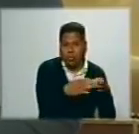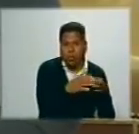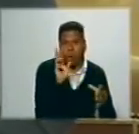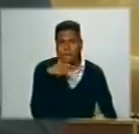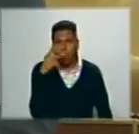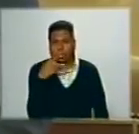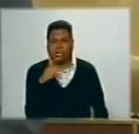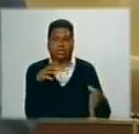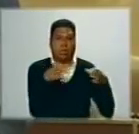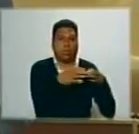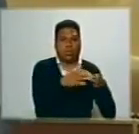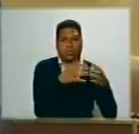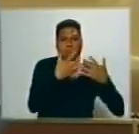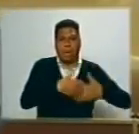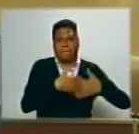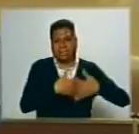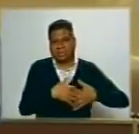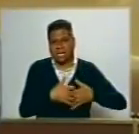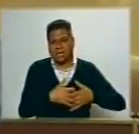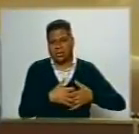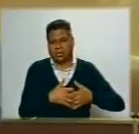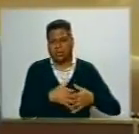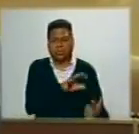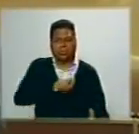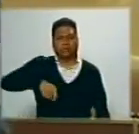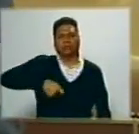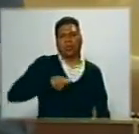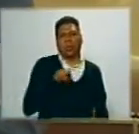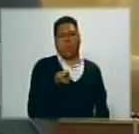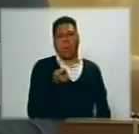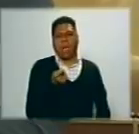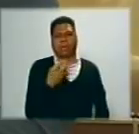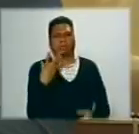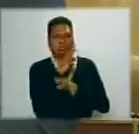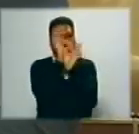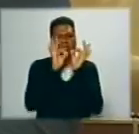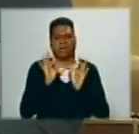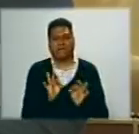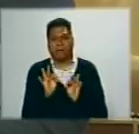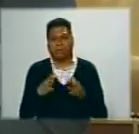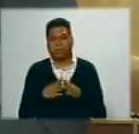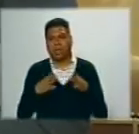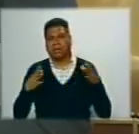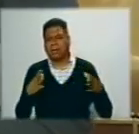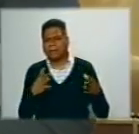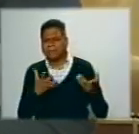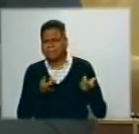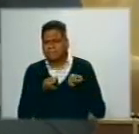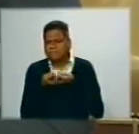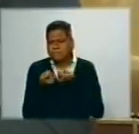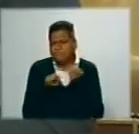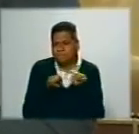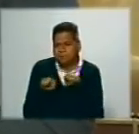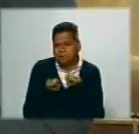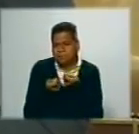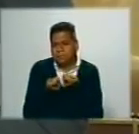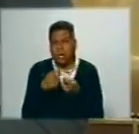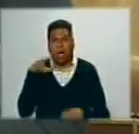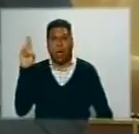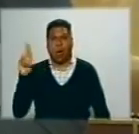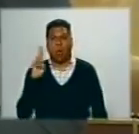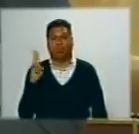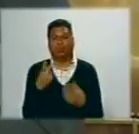que utiliza la economía como arma. Eso es una de las grandes perversiones del uso de